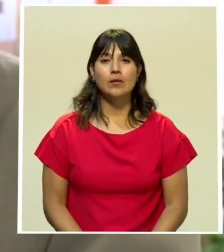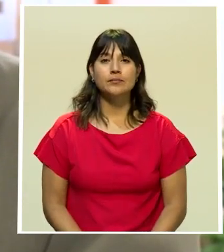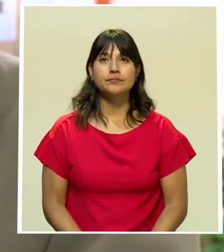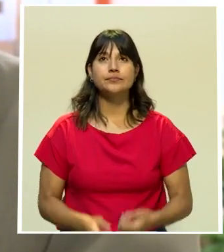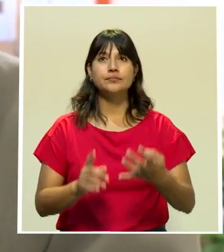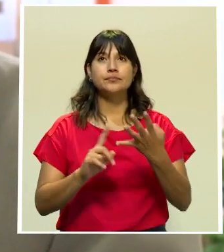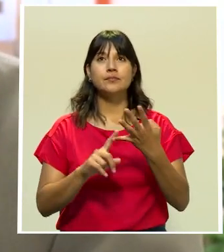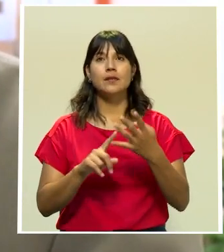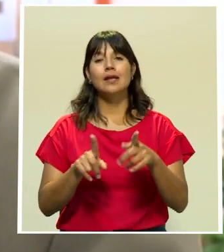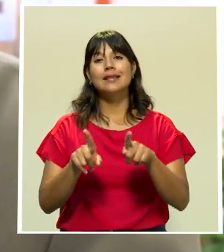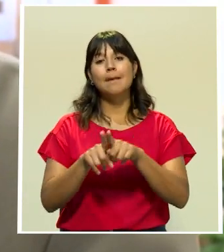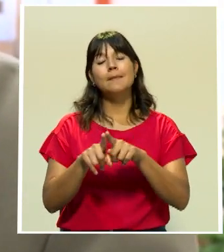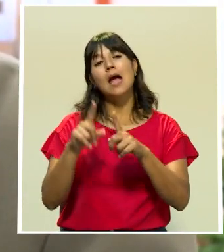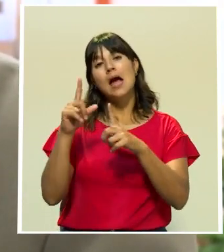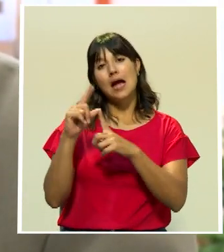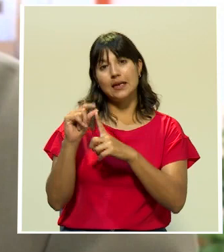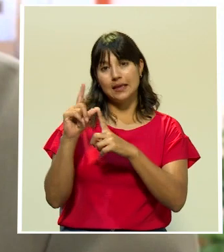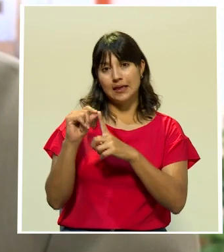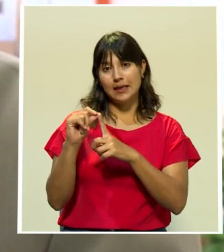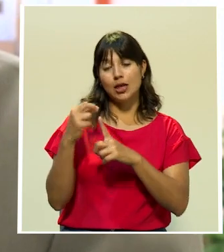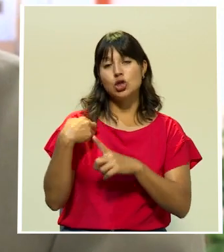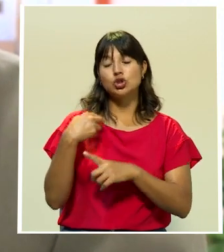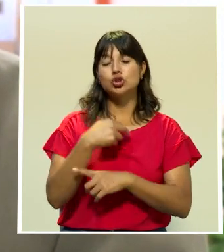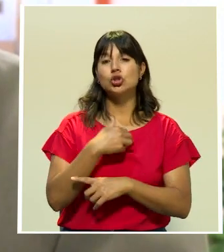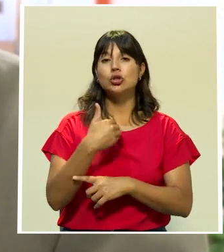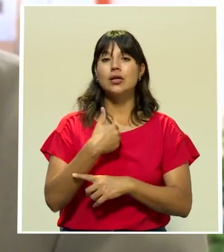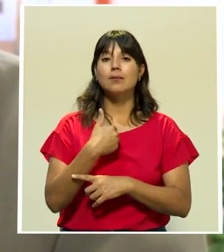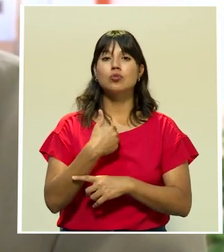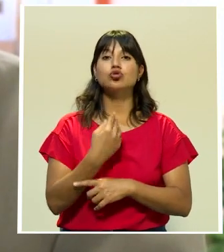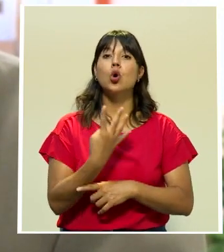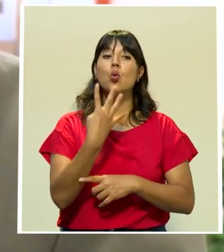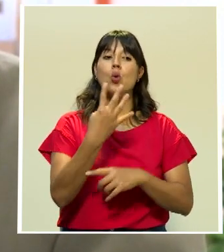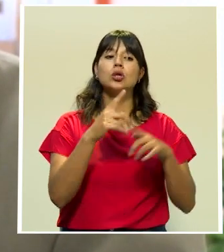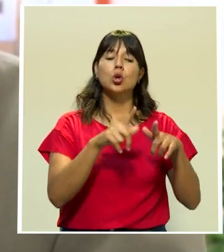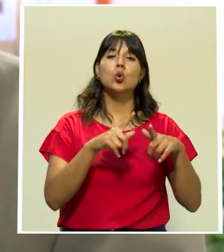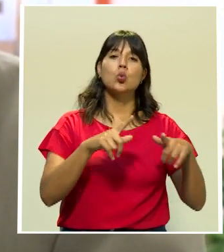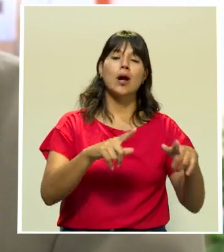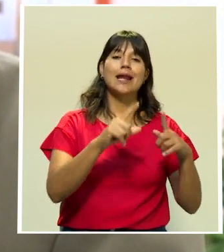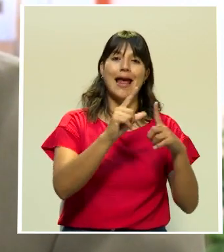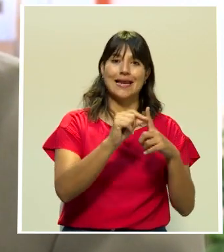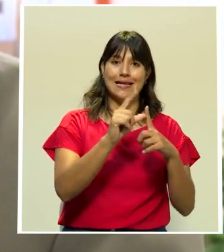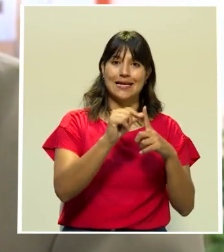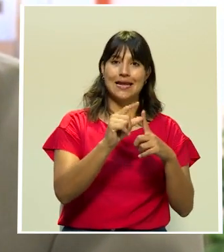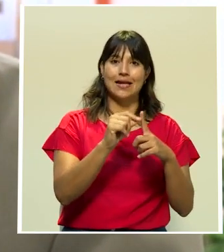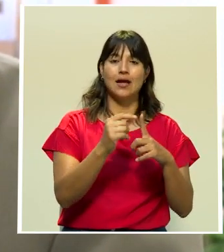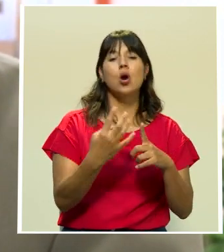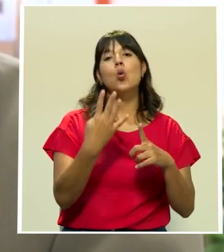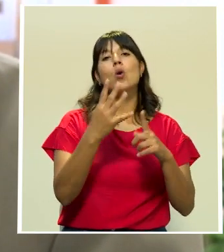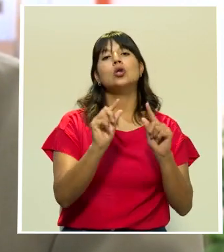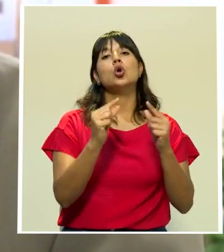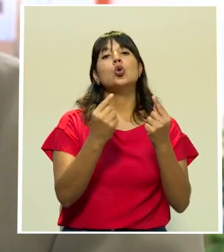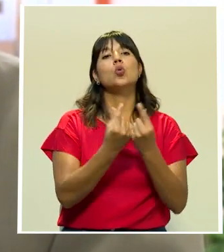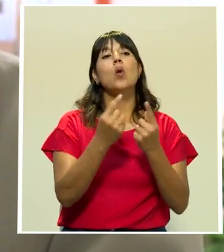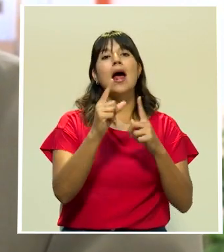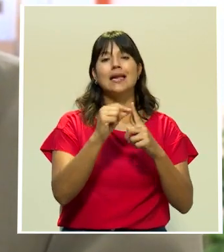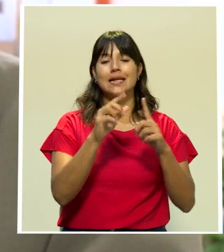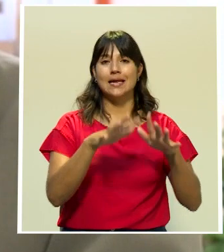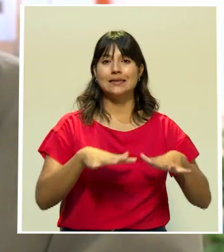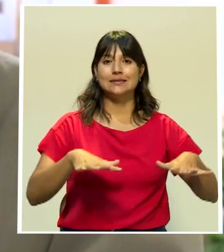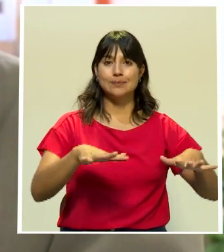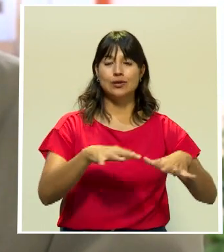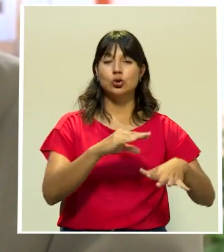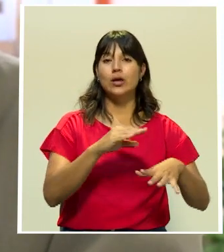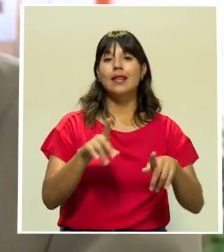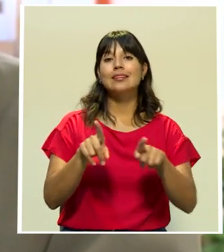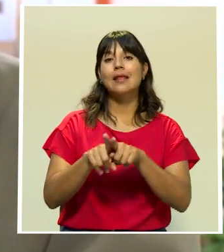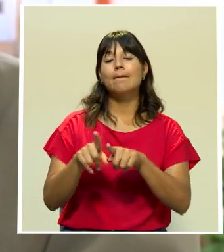la partida de alquileres, porque nosotros tenemos 4 locales que alquilamos, 4 bandas alquilan su espacio, y